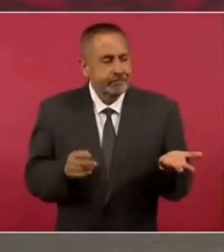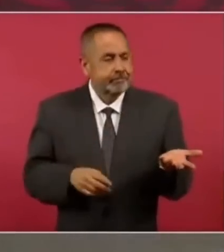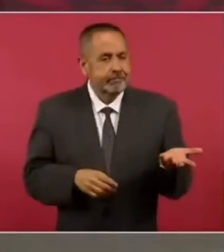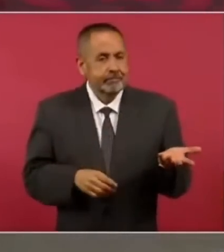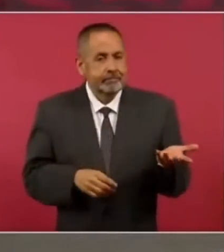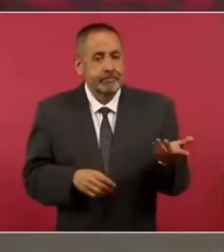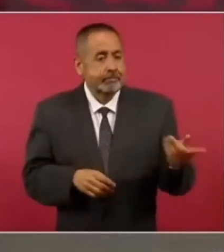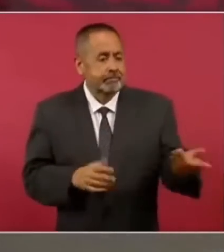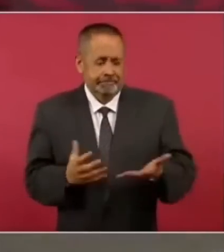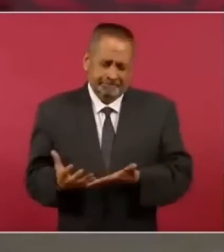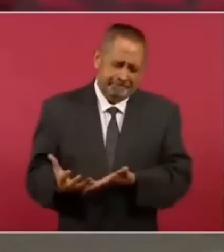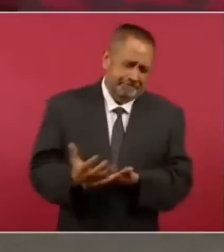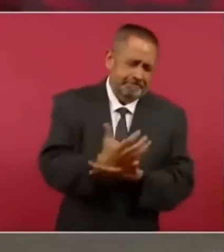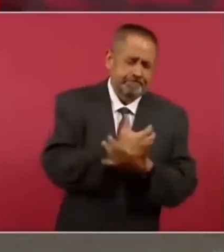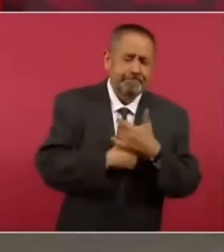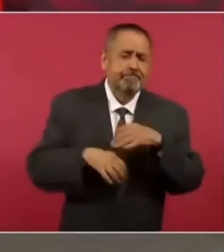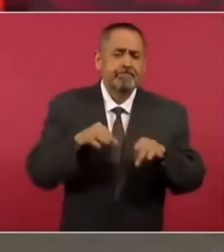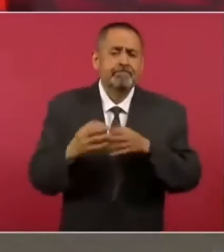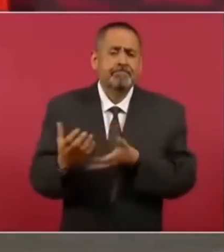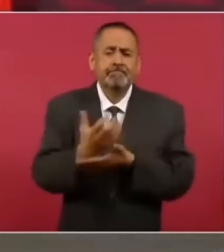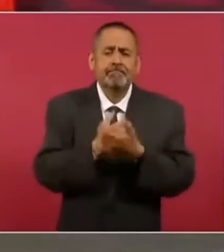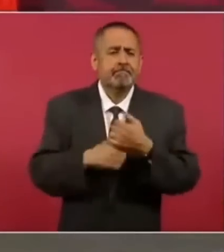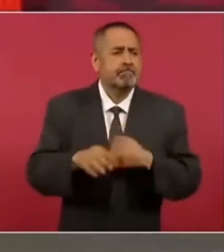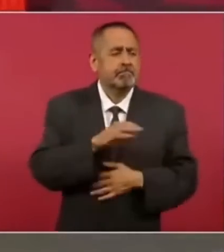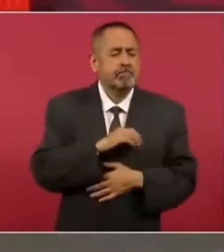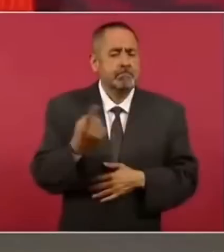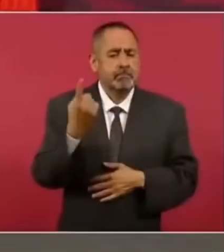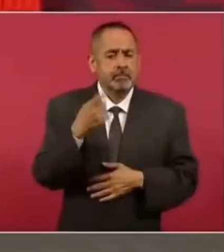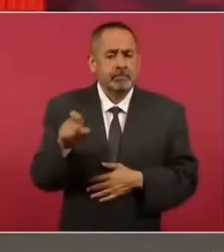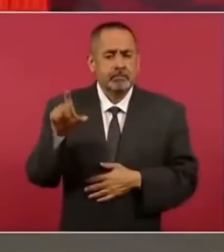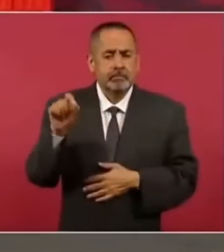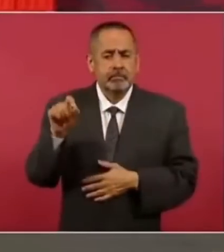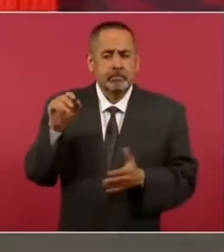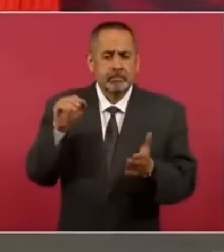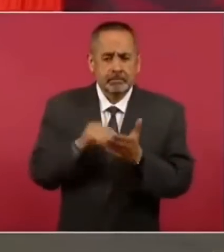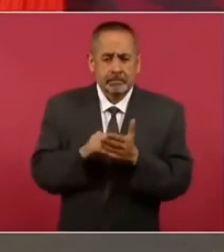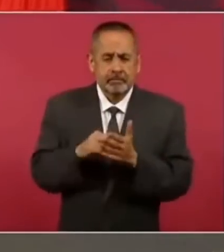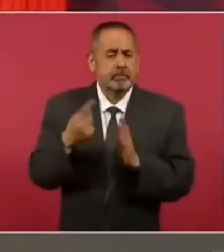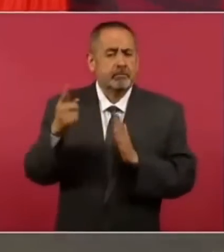Deben de estar ganando como 120 mil pesos mensuales.